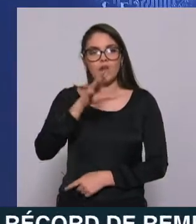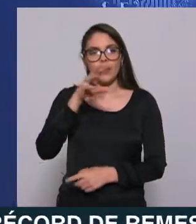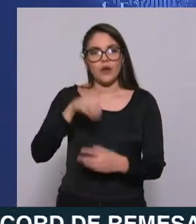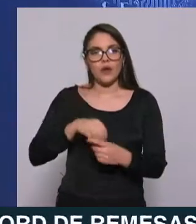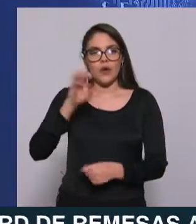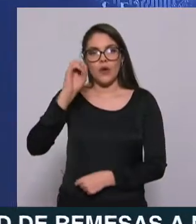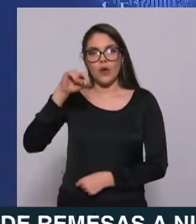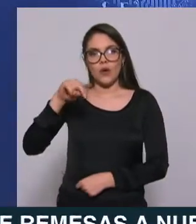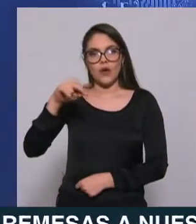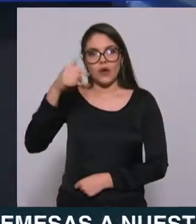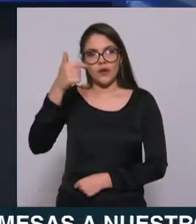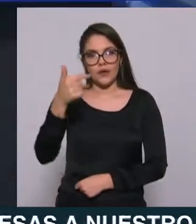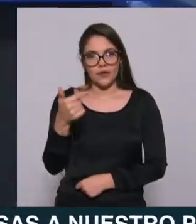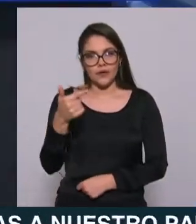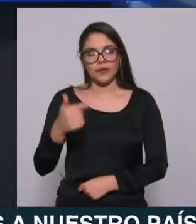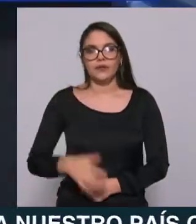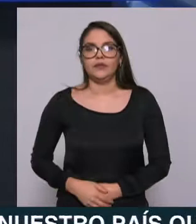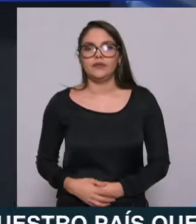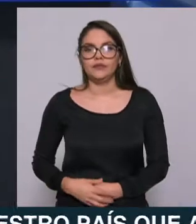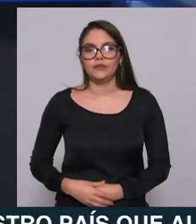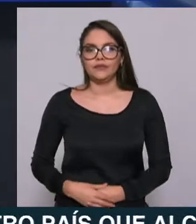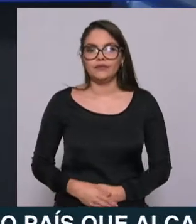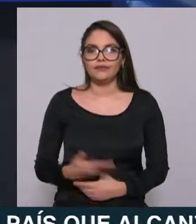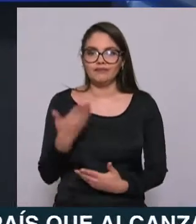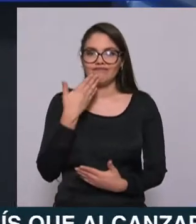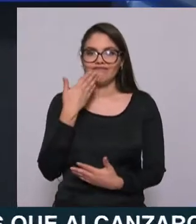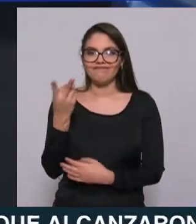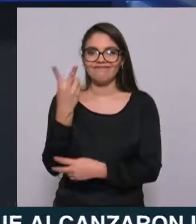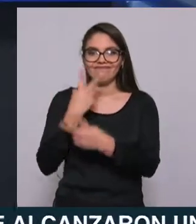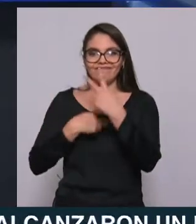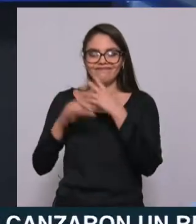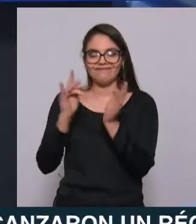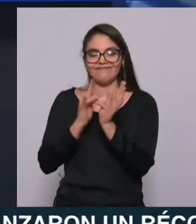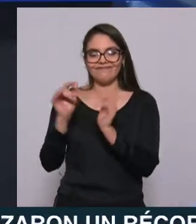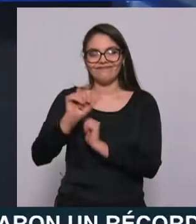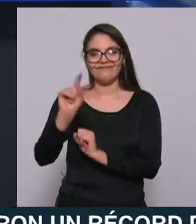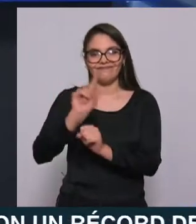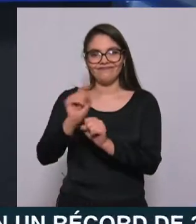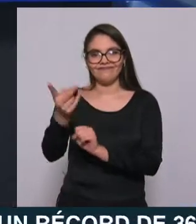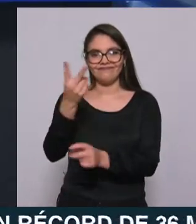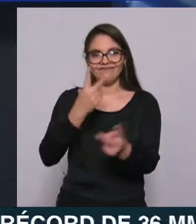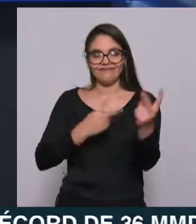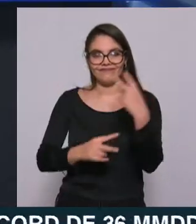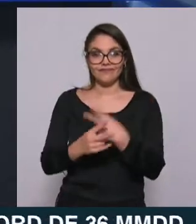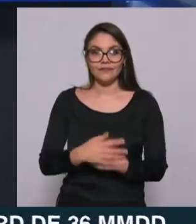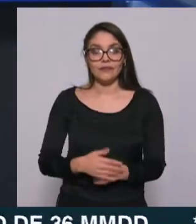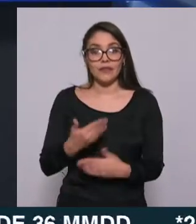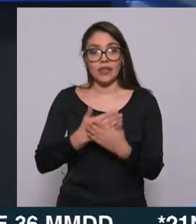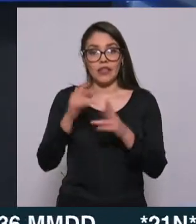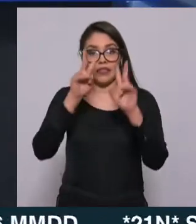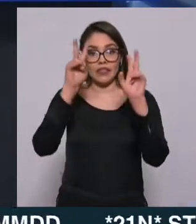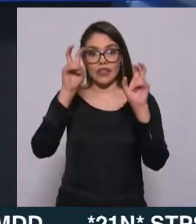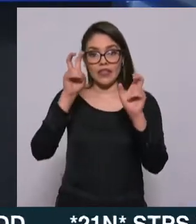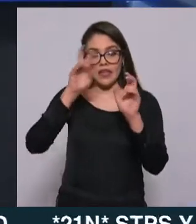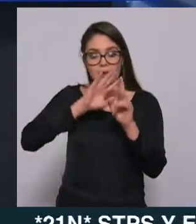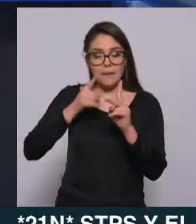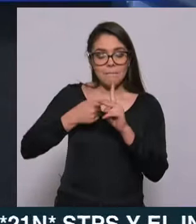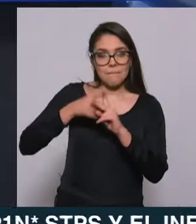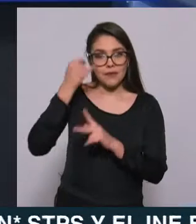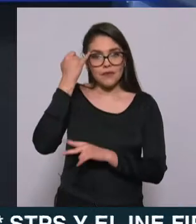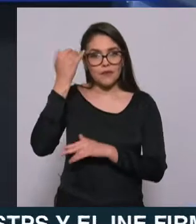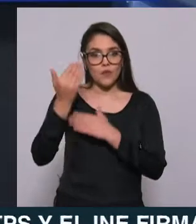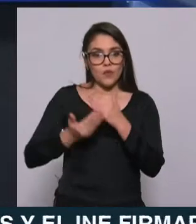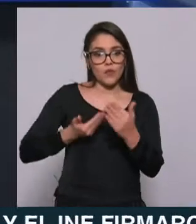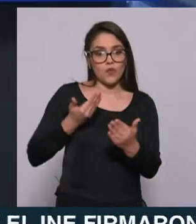Young Water Professionals. Cuauhtémoc, bienvenido, gracias por estar con nosotros. Y pues vaya, el tema, la iniciativa, la